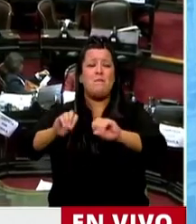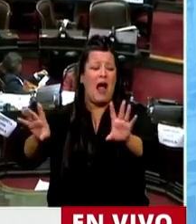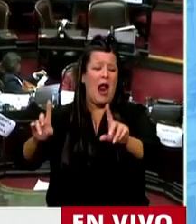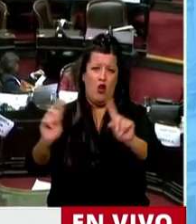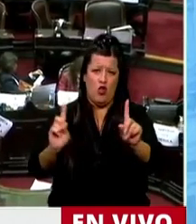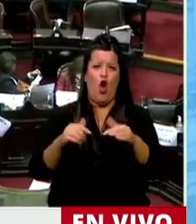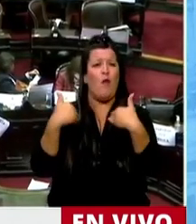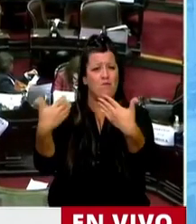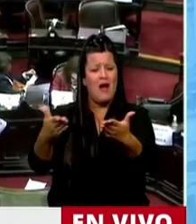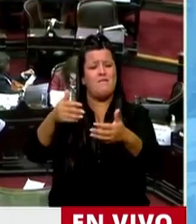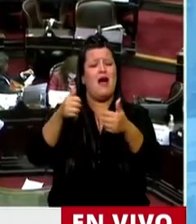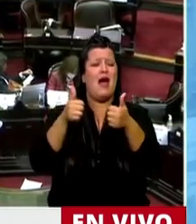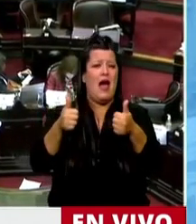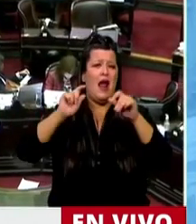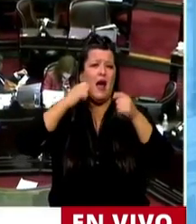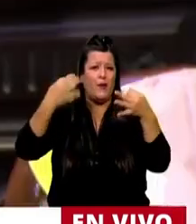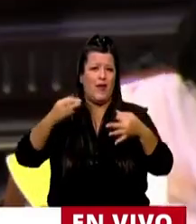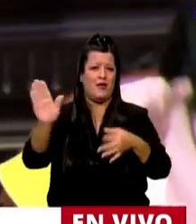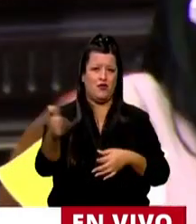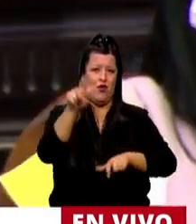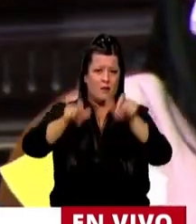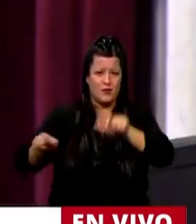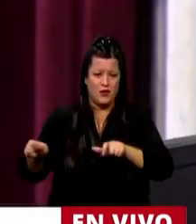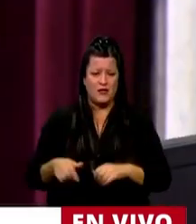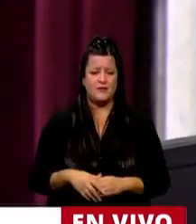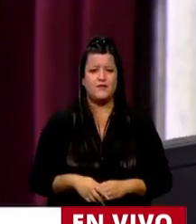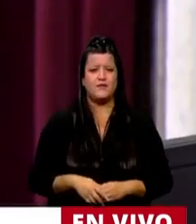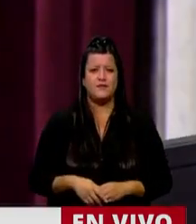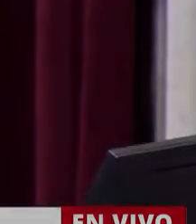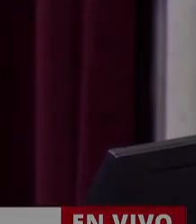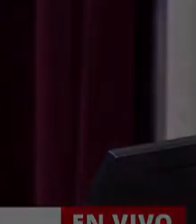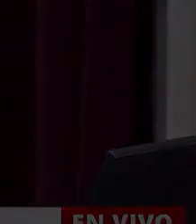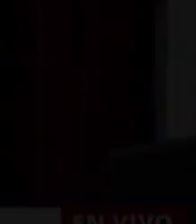bien de todos. Gracias, presidente. Muchas gracias, diputado Leiva.